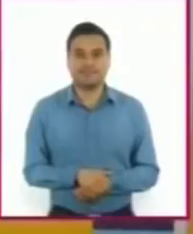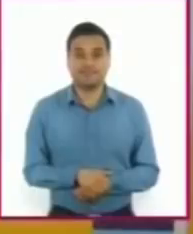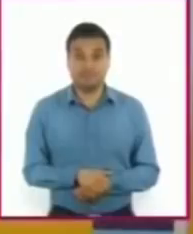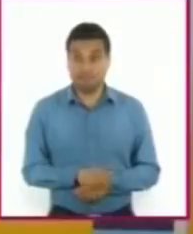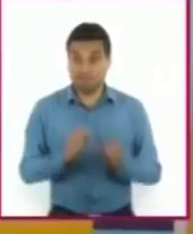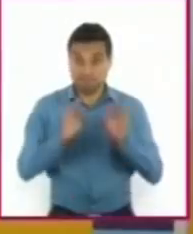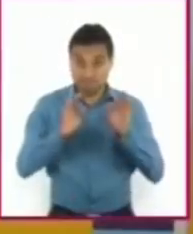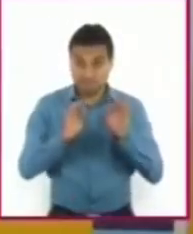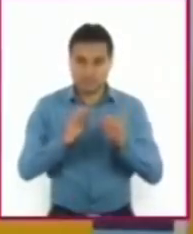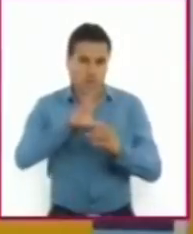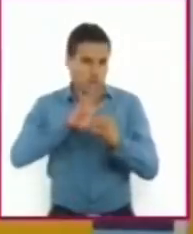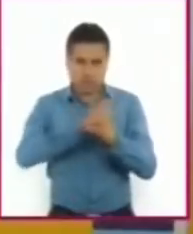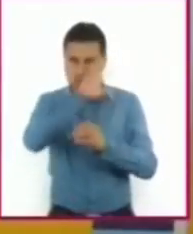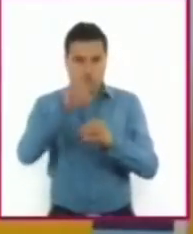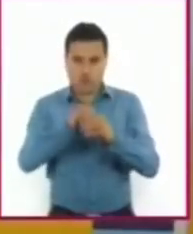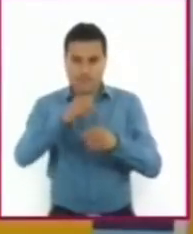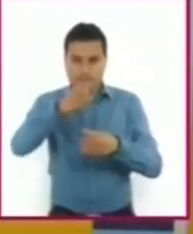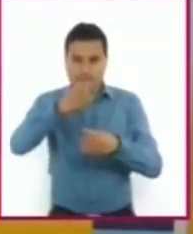¿Así o más? Todos rápido.